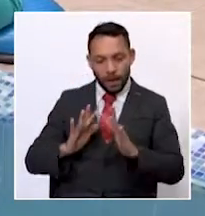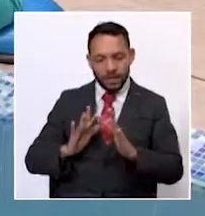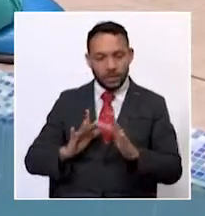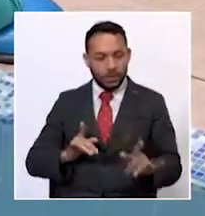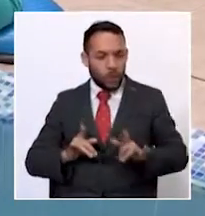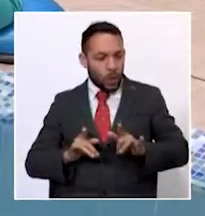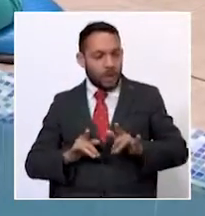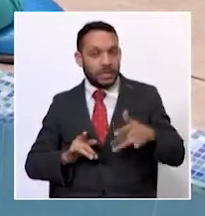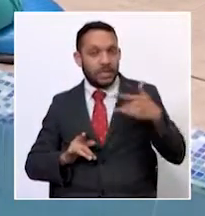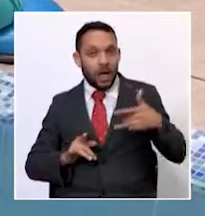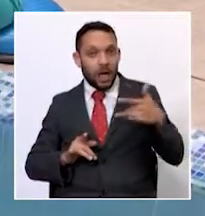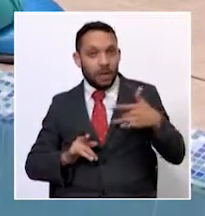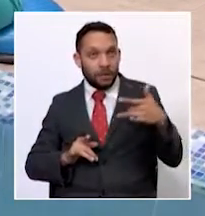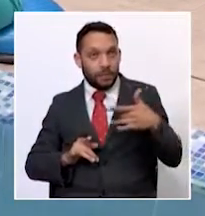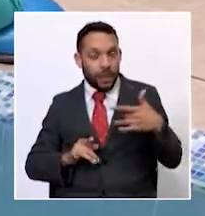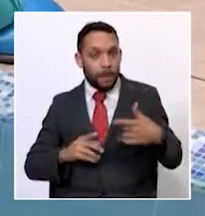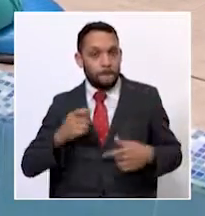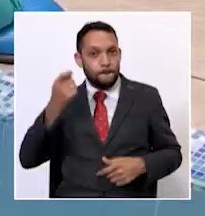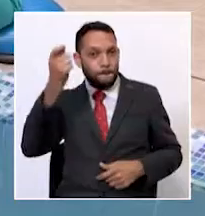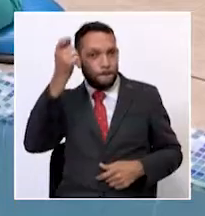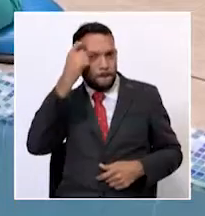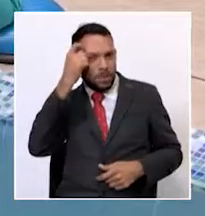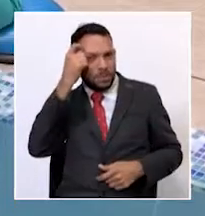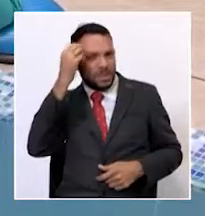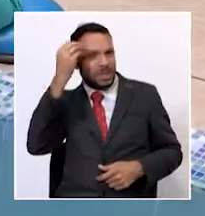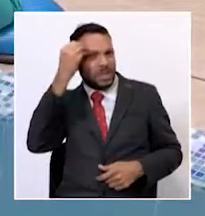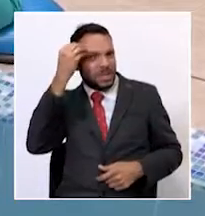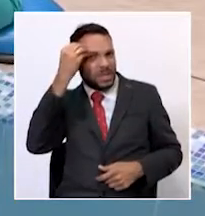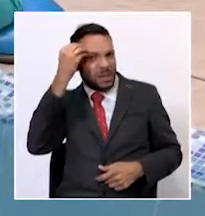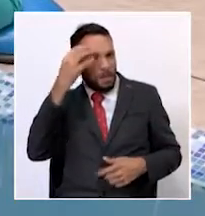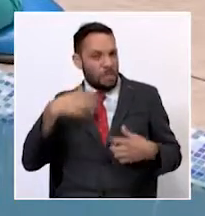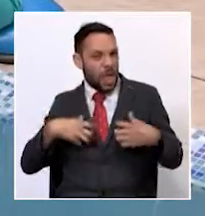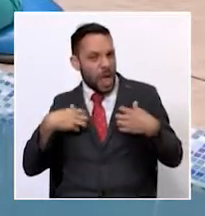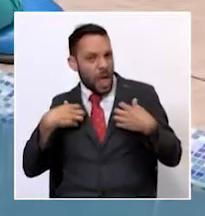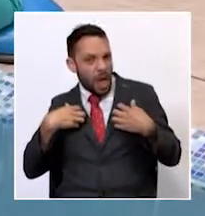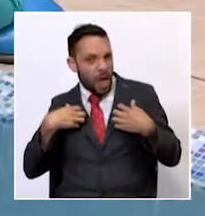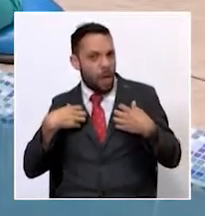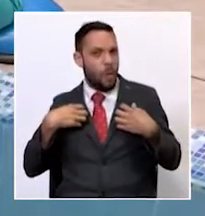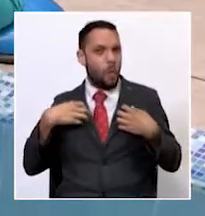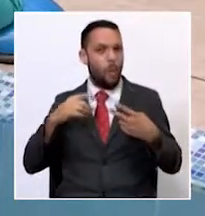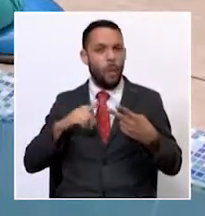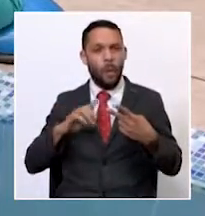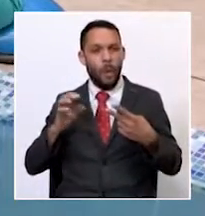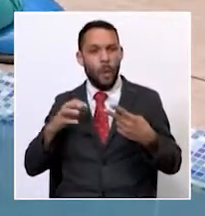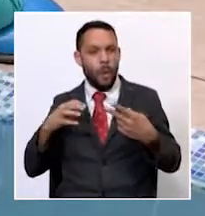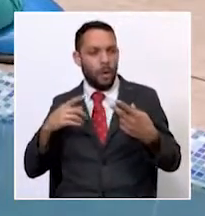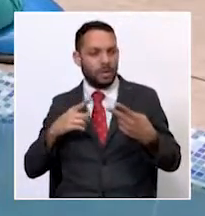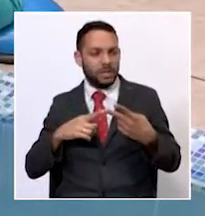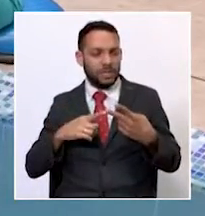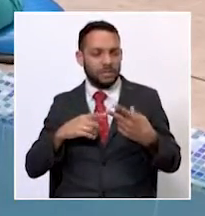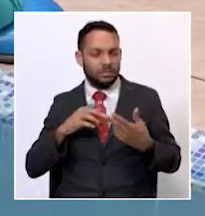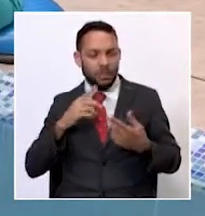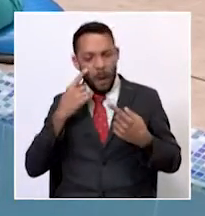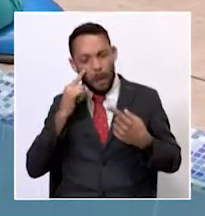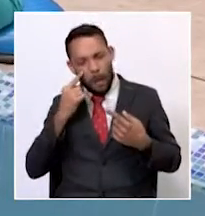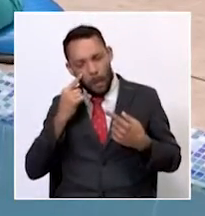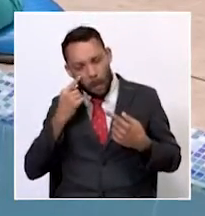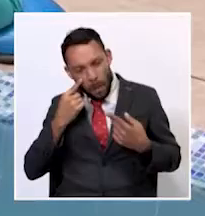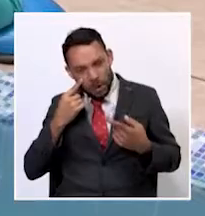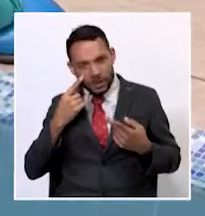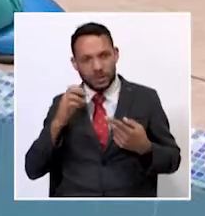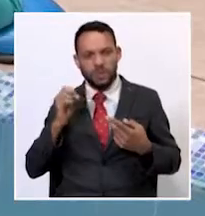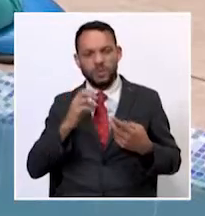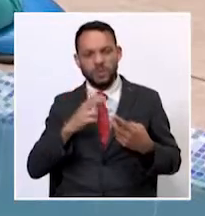emoción que a veces está guardada en nuestro cuerpo, emociones de miedo, emociones de tristeza, de